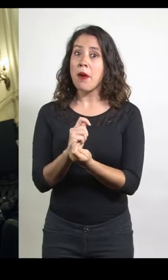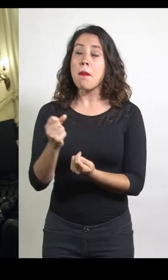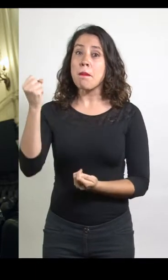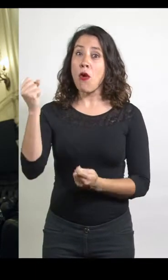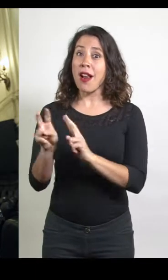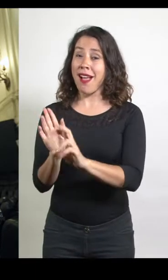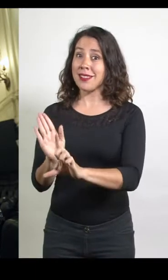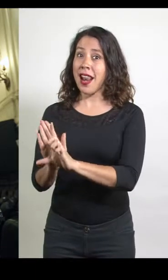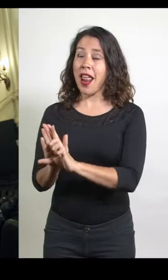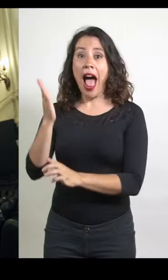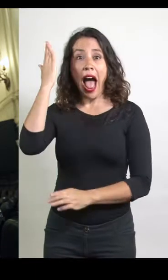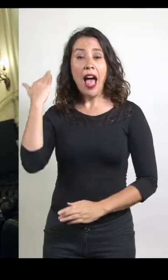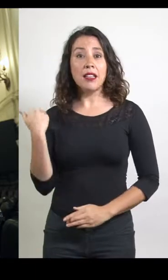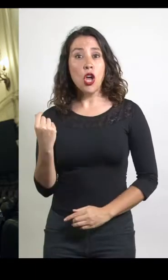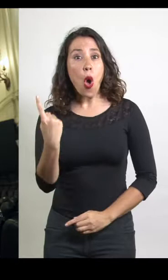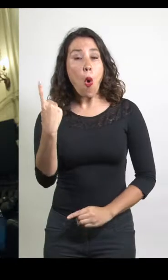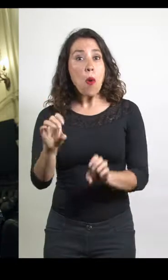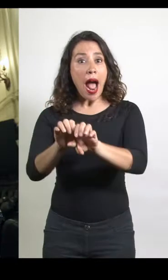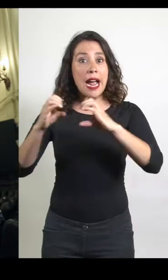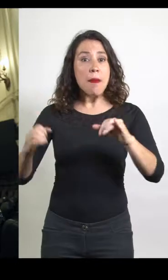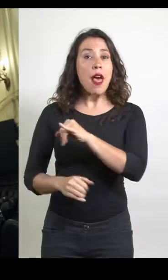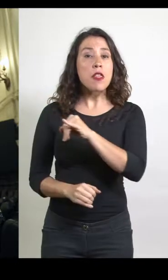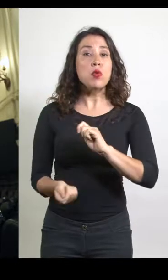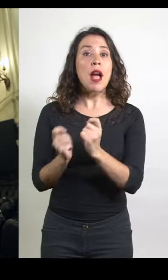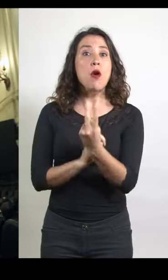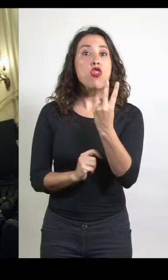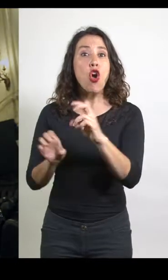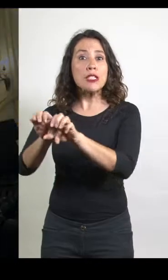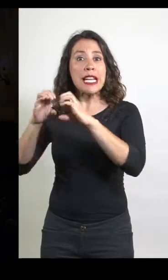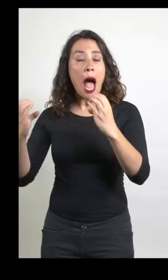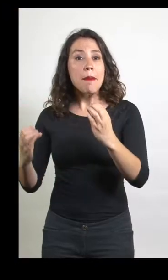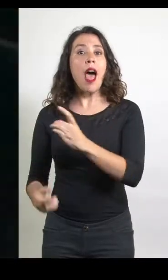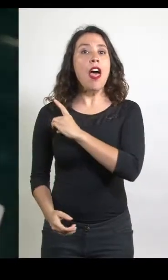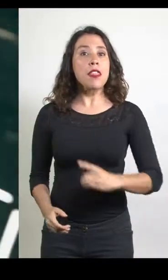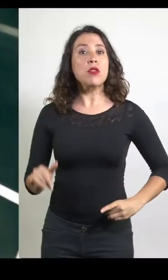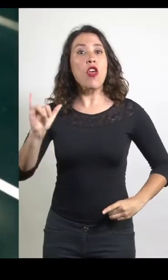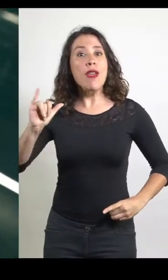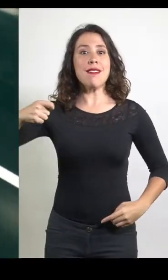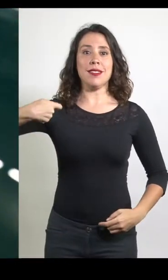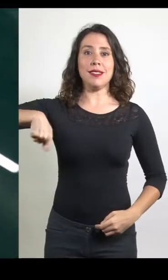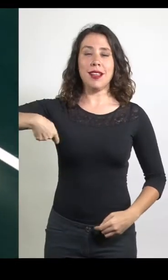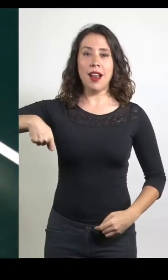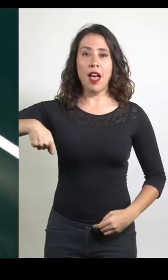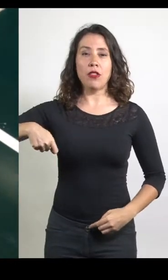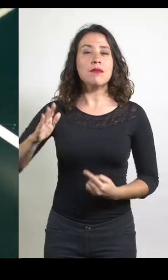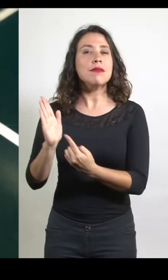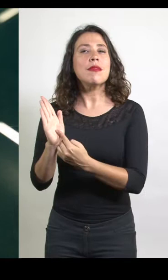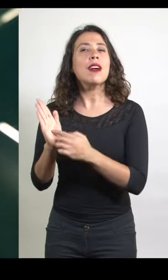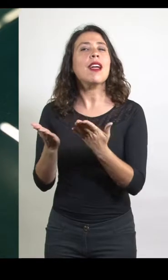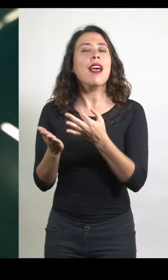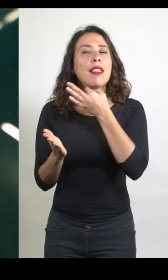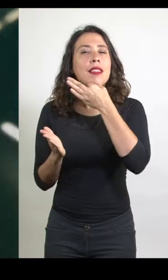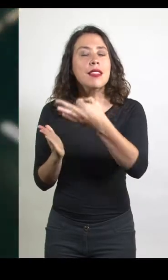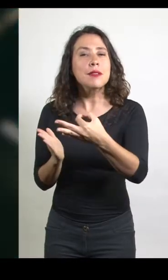poder legislativo de monocameral a bicameral con la Cámara de Diputados y el Senado. En su mensaje